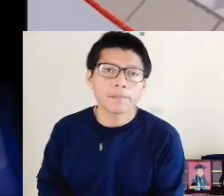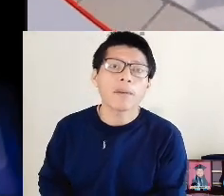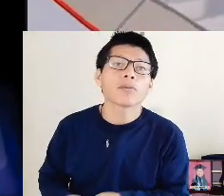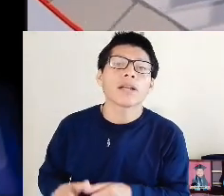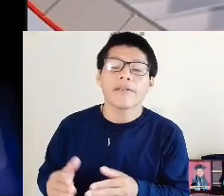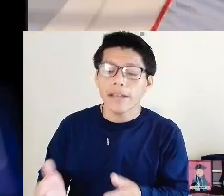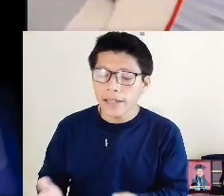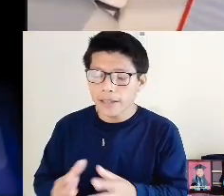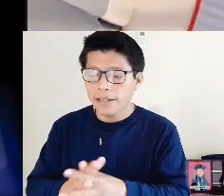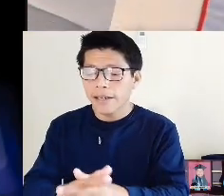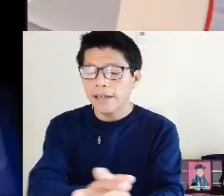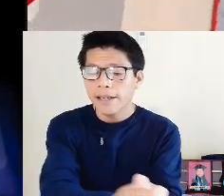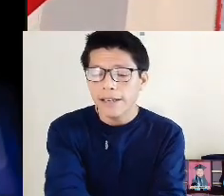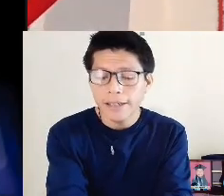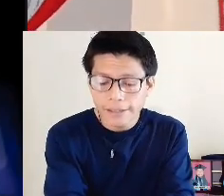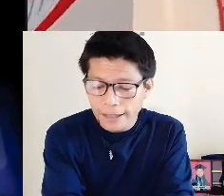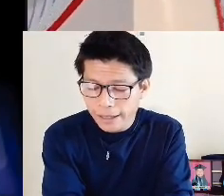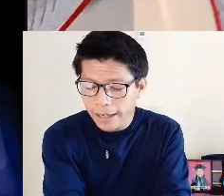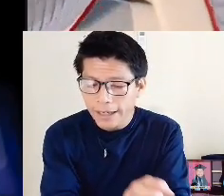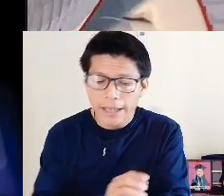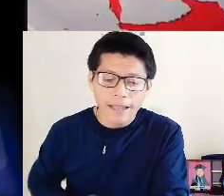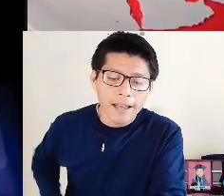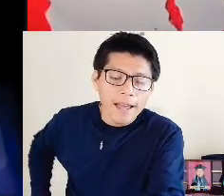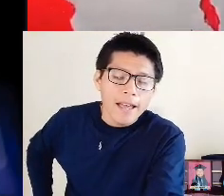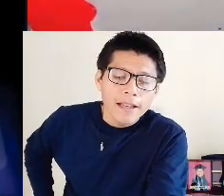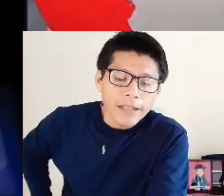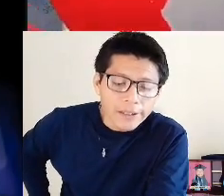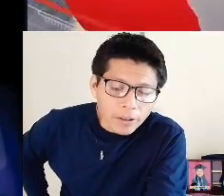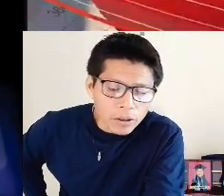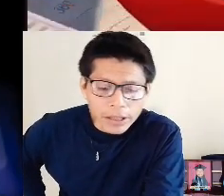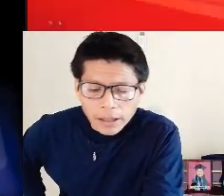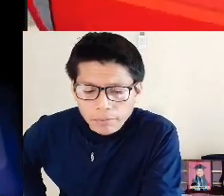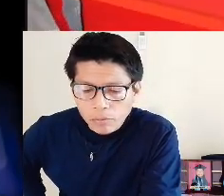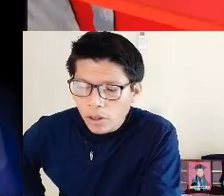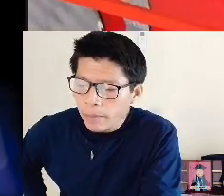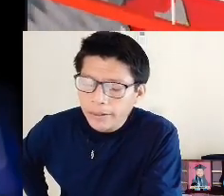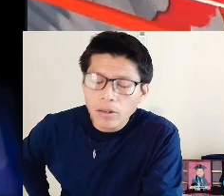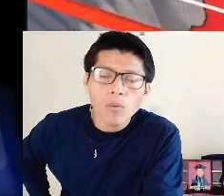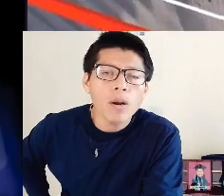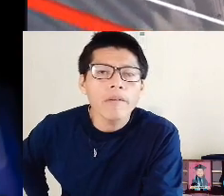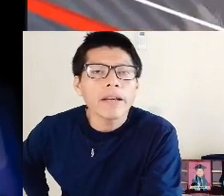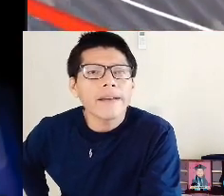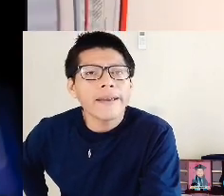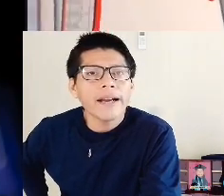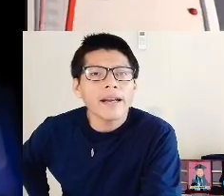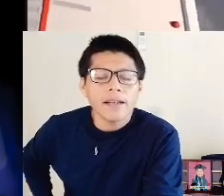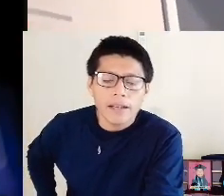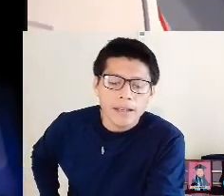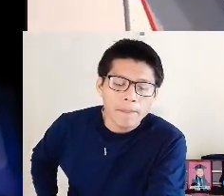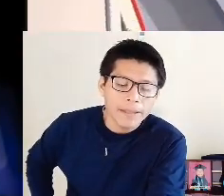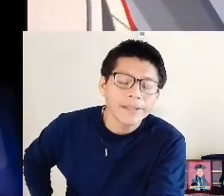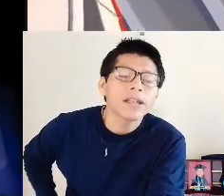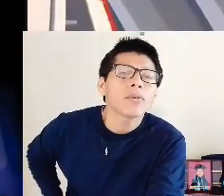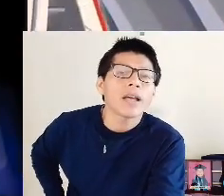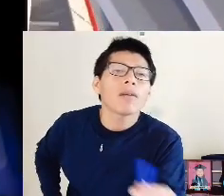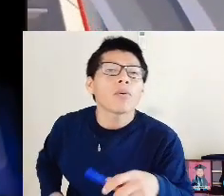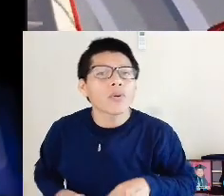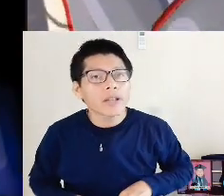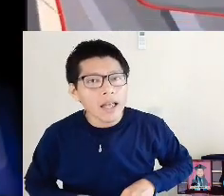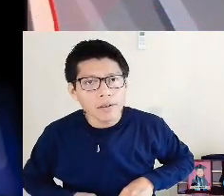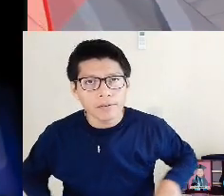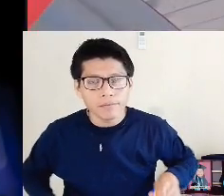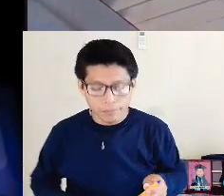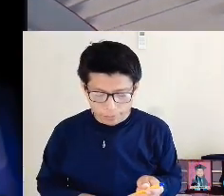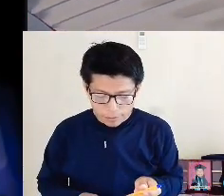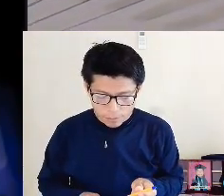Beatriz paredes vamos a ver este quién quiere Santiago krill nuevamente lo vuelven a dejar vestido y